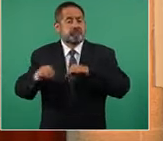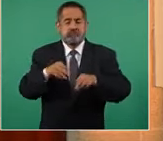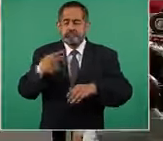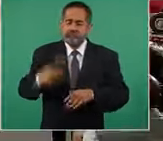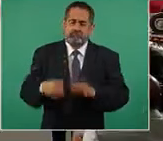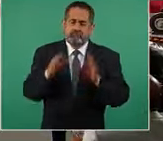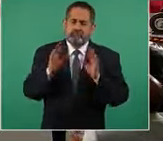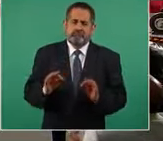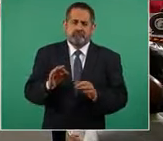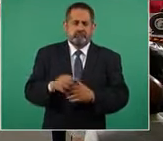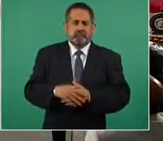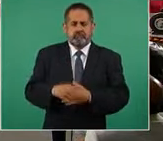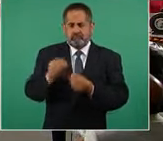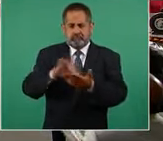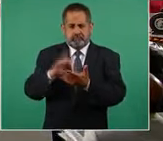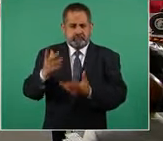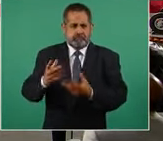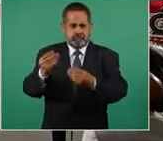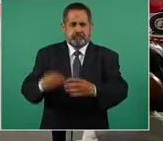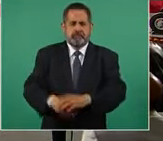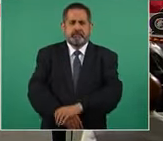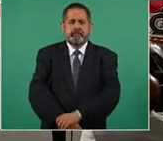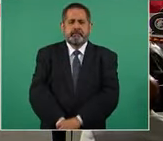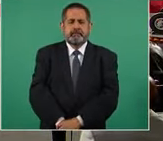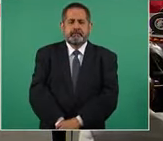opción. Muchas gracias.